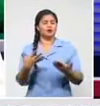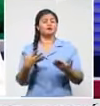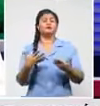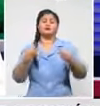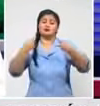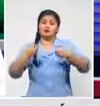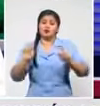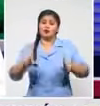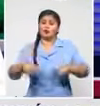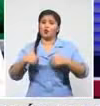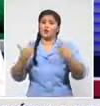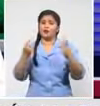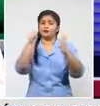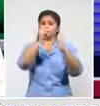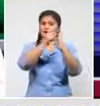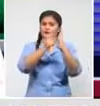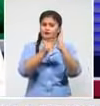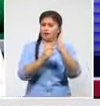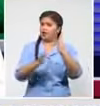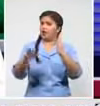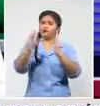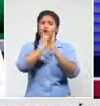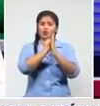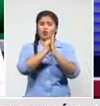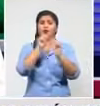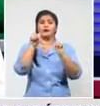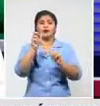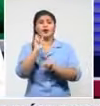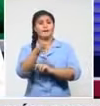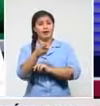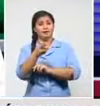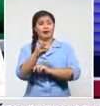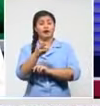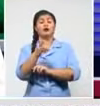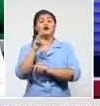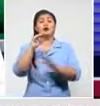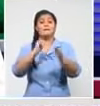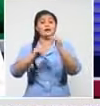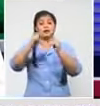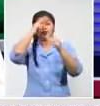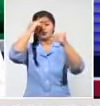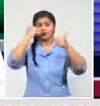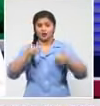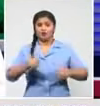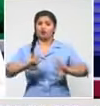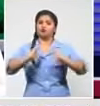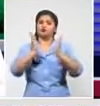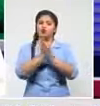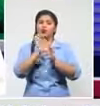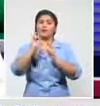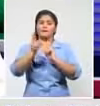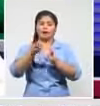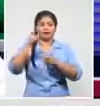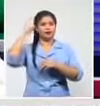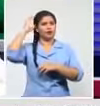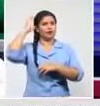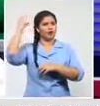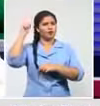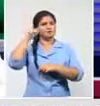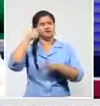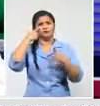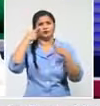están establecidas. Que es muy importante, el nasobuco, el distanciamiento, las